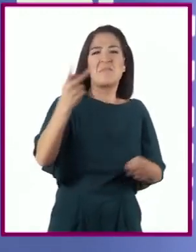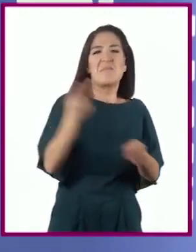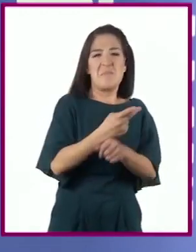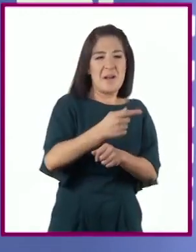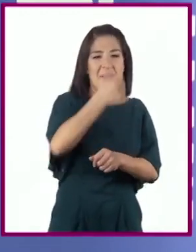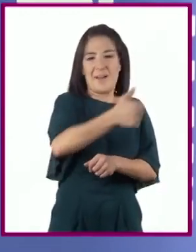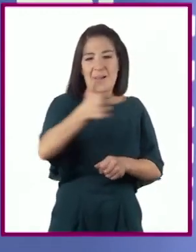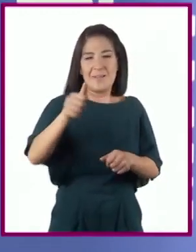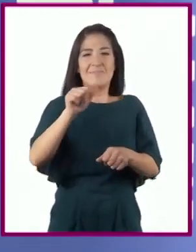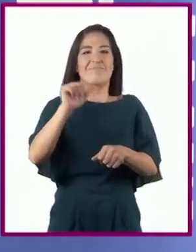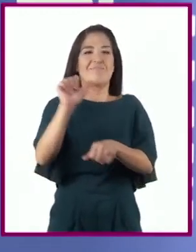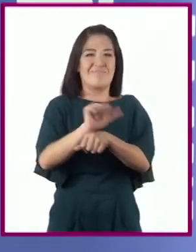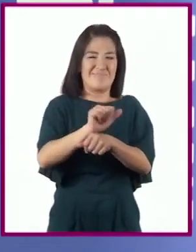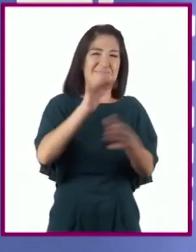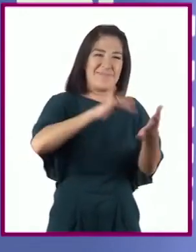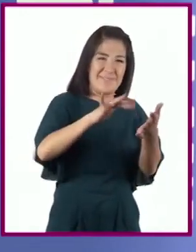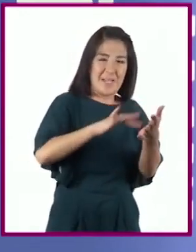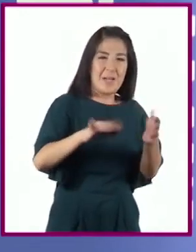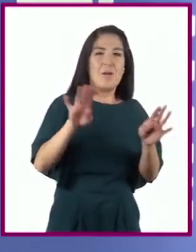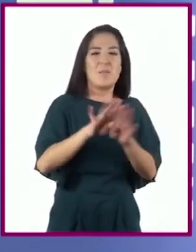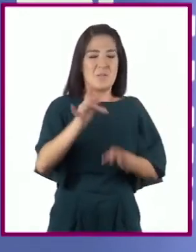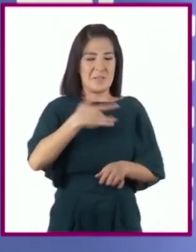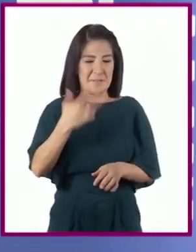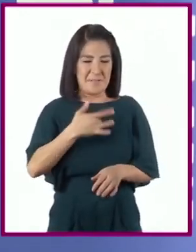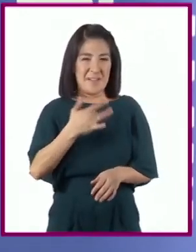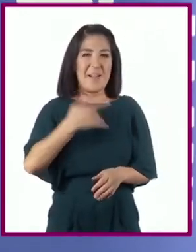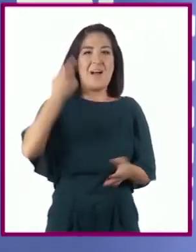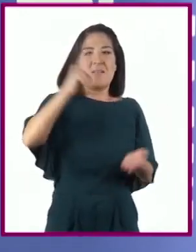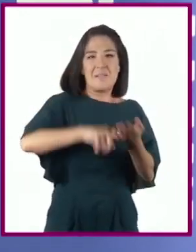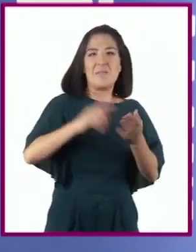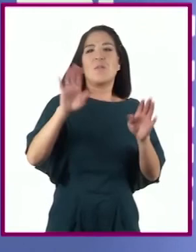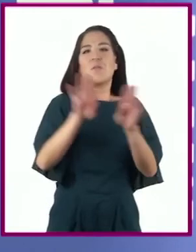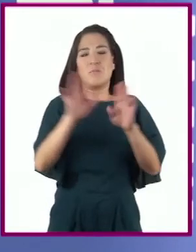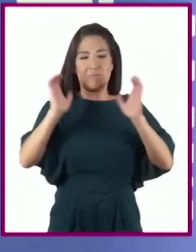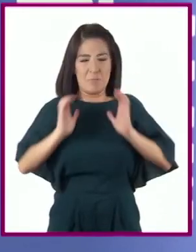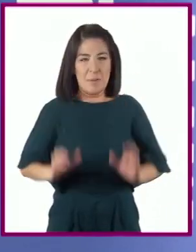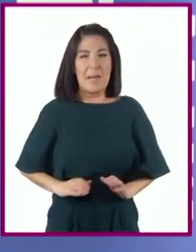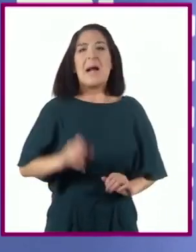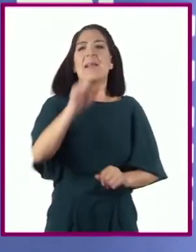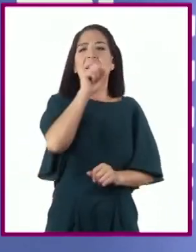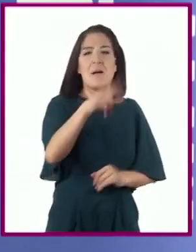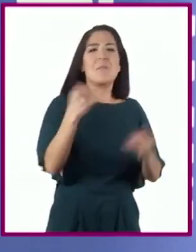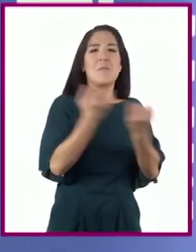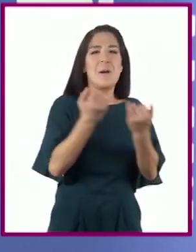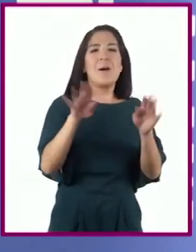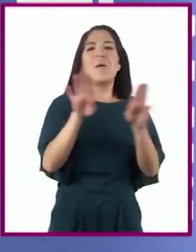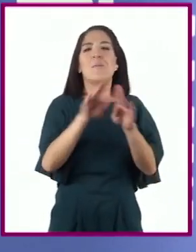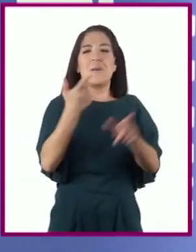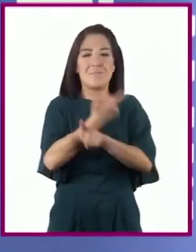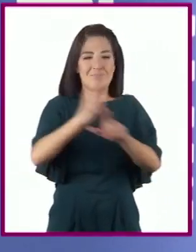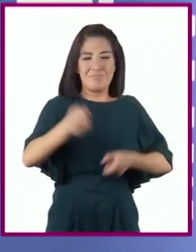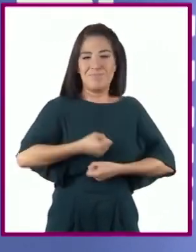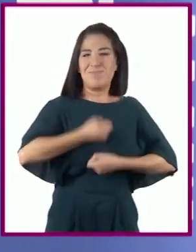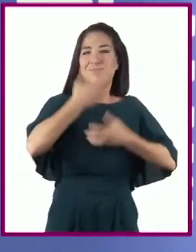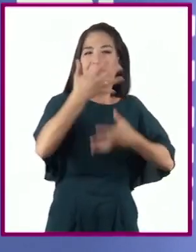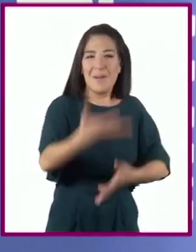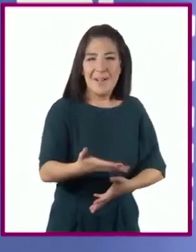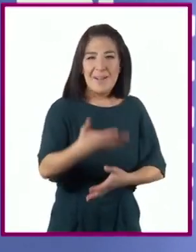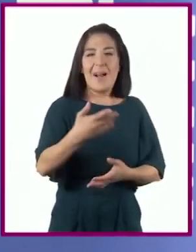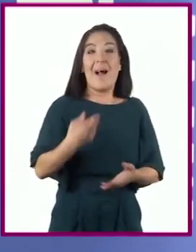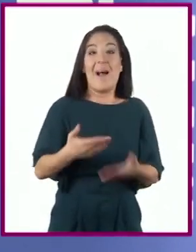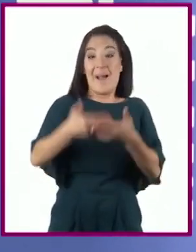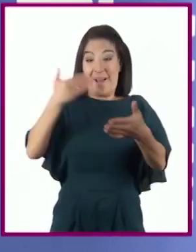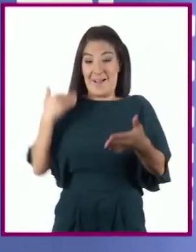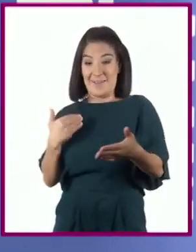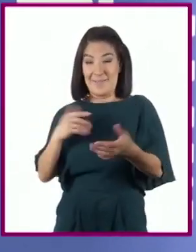personajes, tanto física como emocionalmente. Y también tiene la libertad de decirnos lo que le sucede antes o